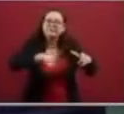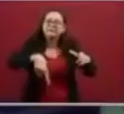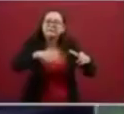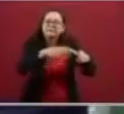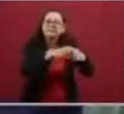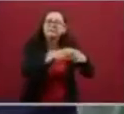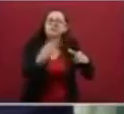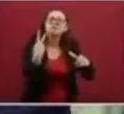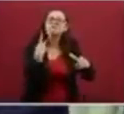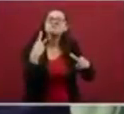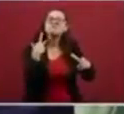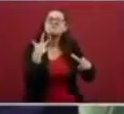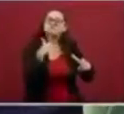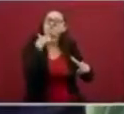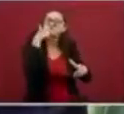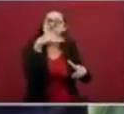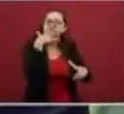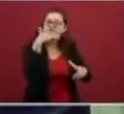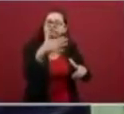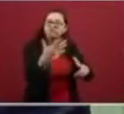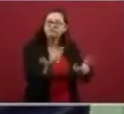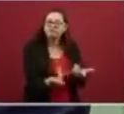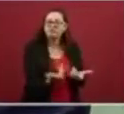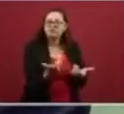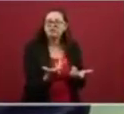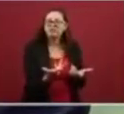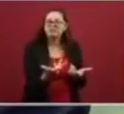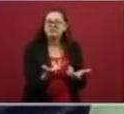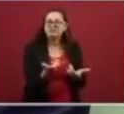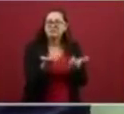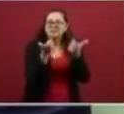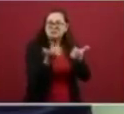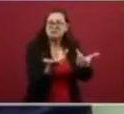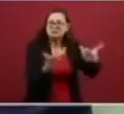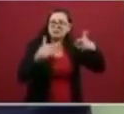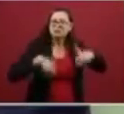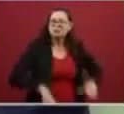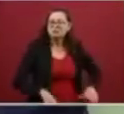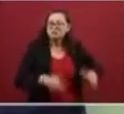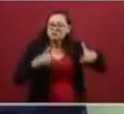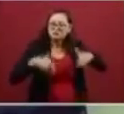minoría de políticos corruptos y traficantes de influencia,